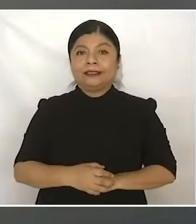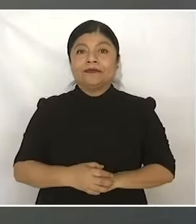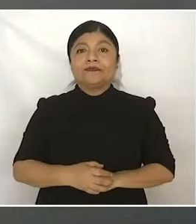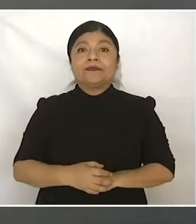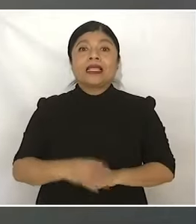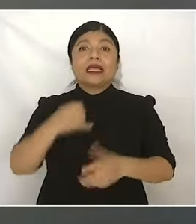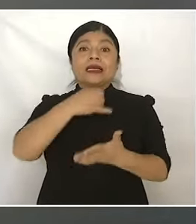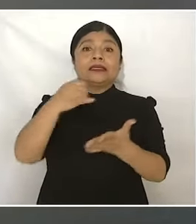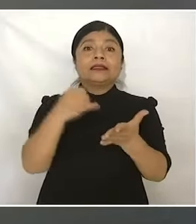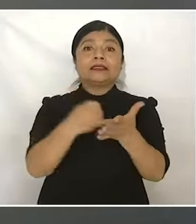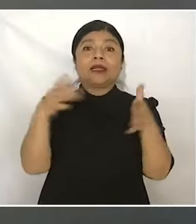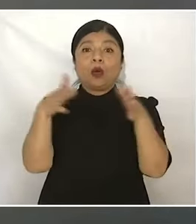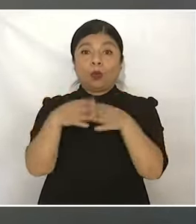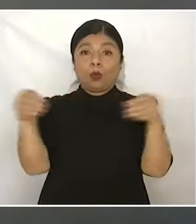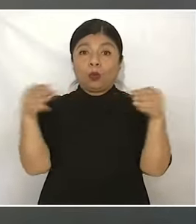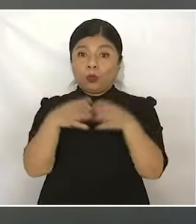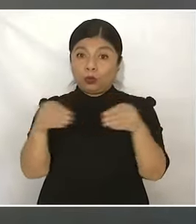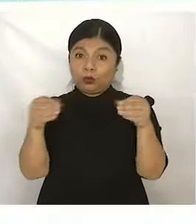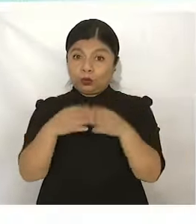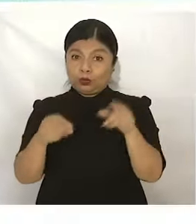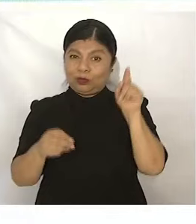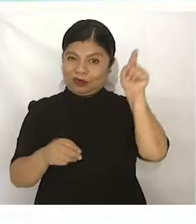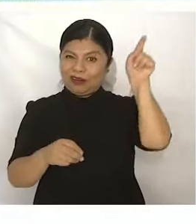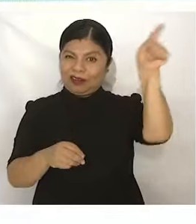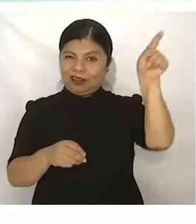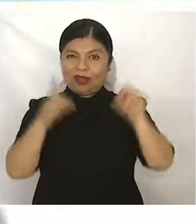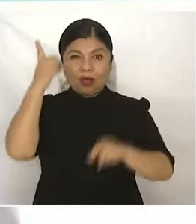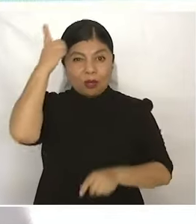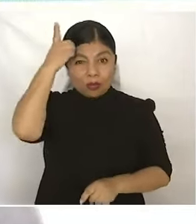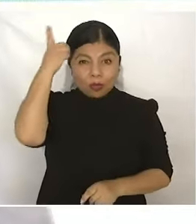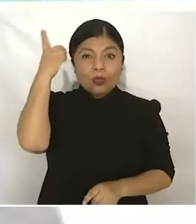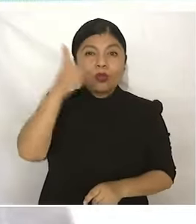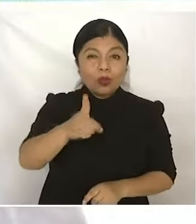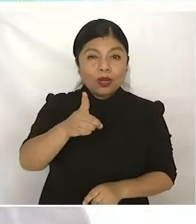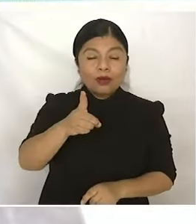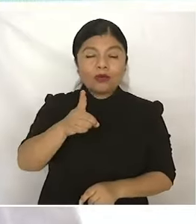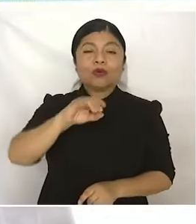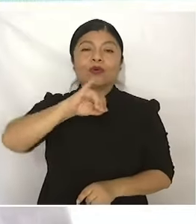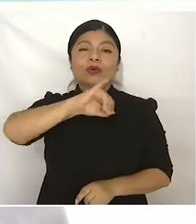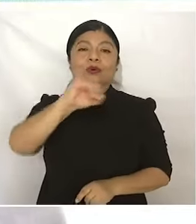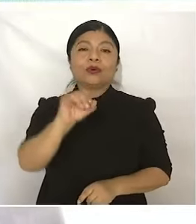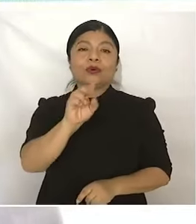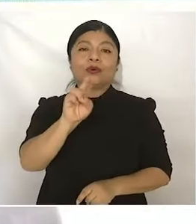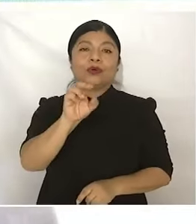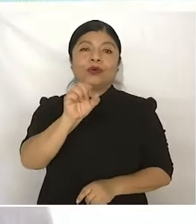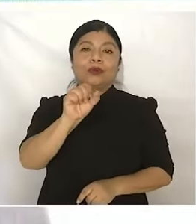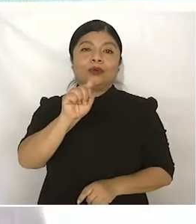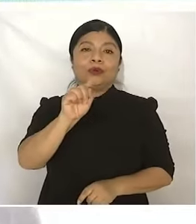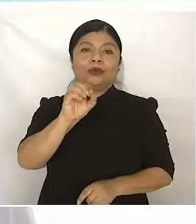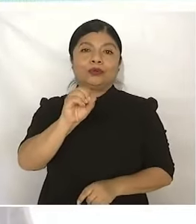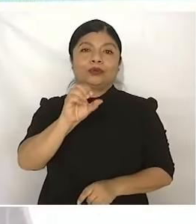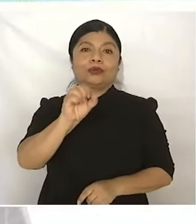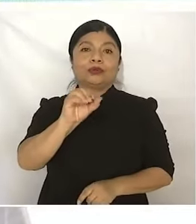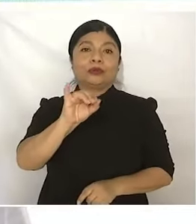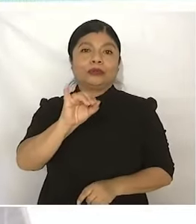era del hermano del maestro Justo Sierra. Toda la